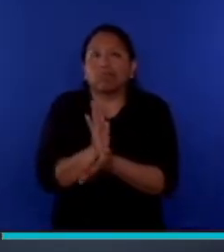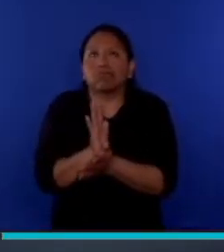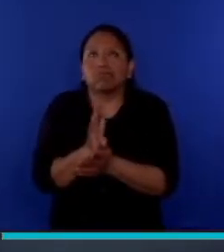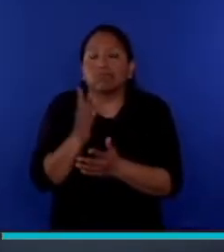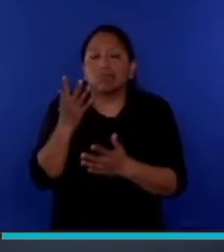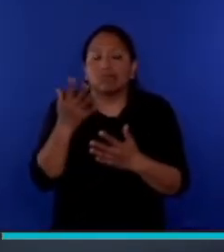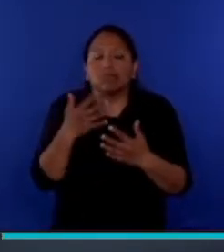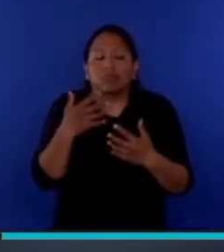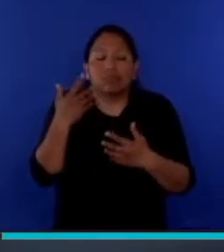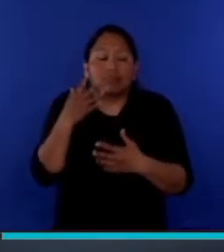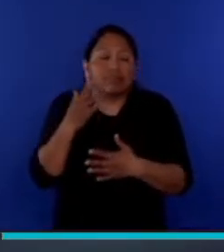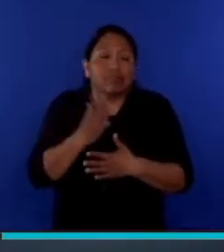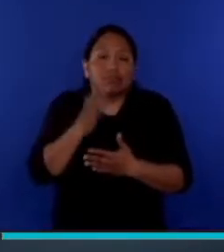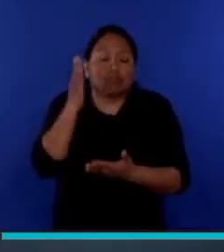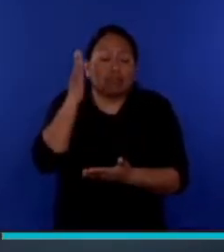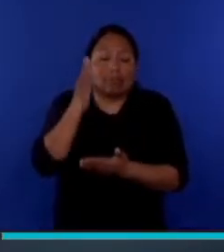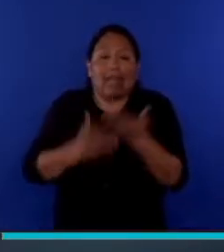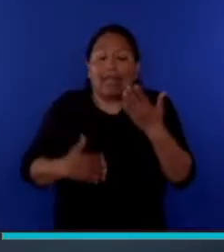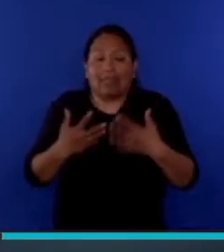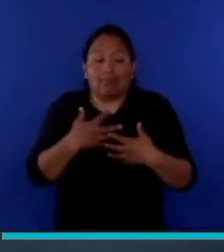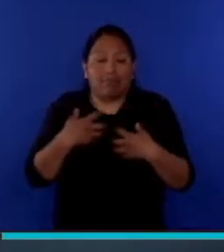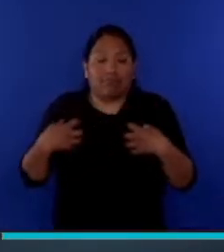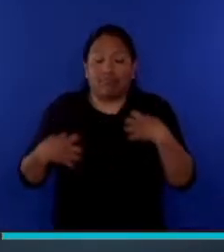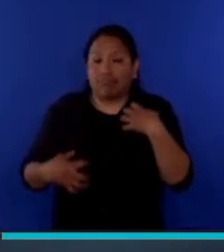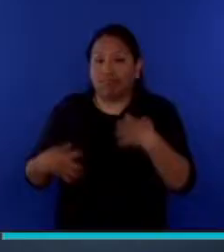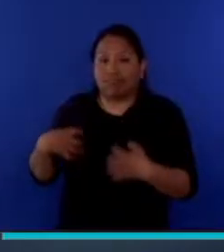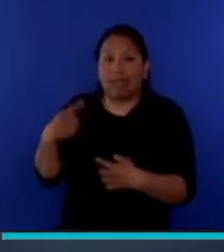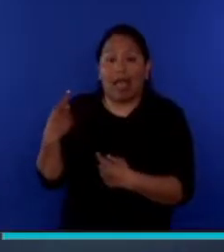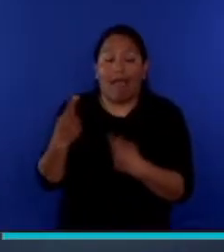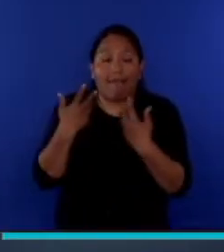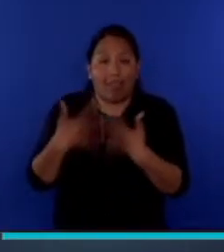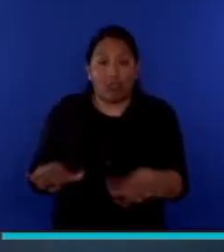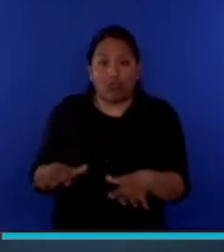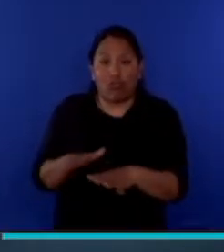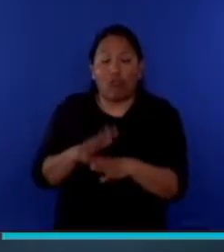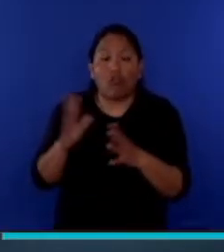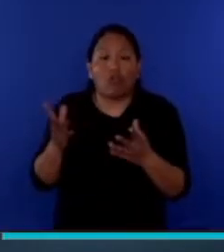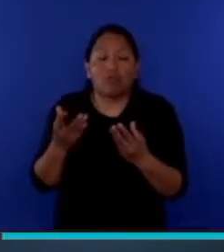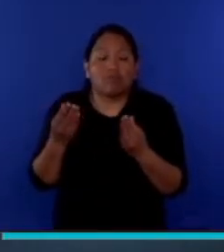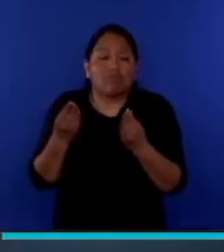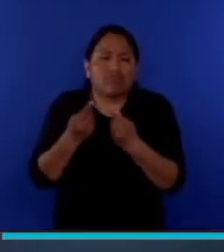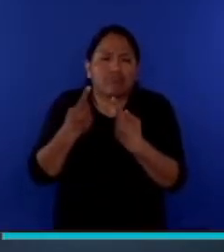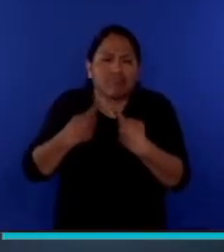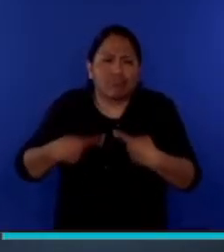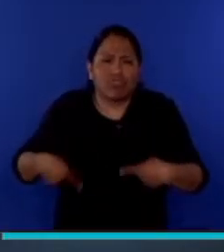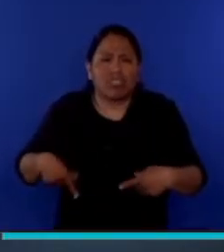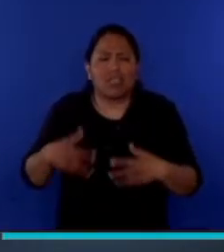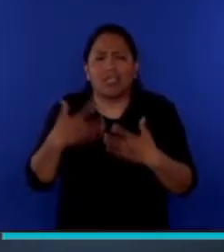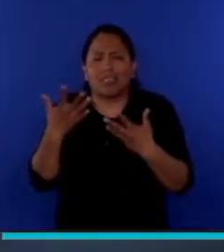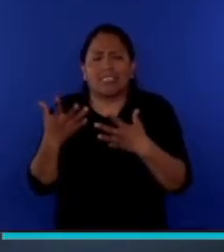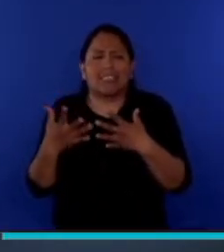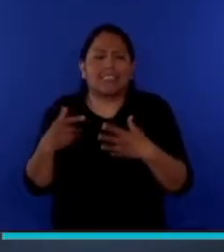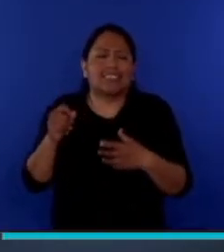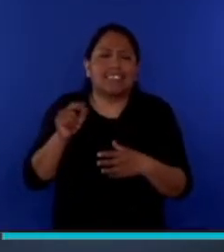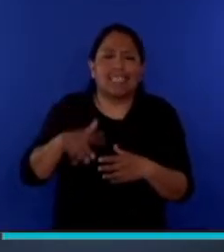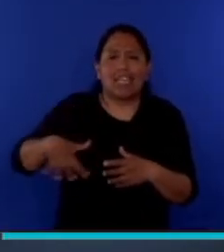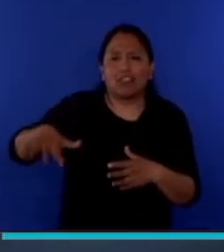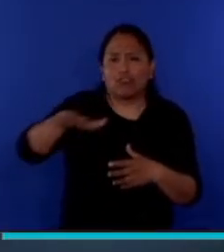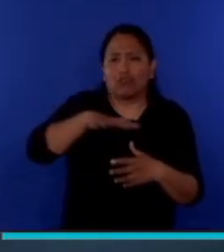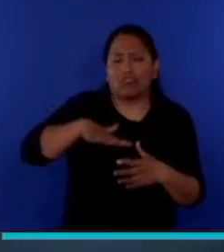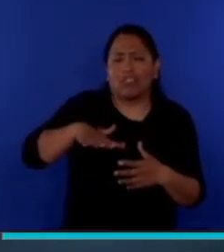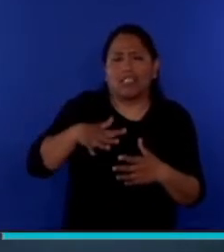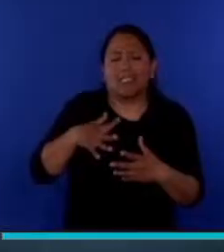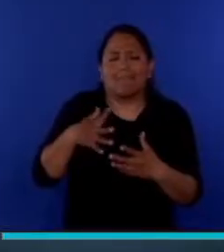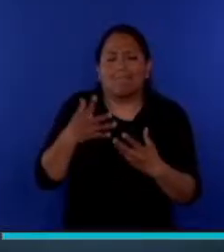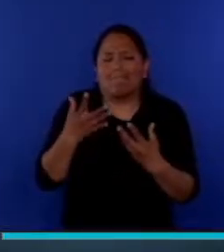en pedazos y ese abandono inicial, que a veces es un abandono y a veces es miles de imposibilidades que tiene la sociedad actual, se vuelven